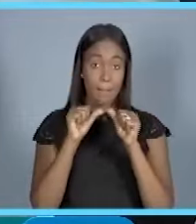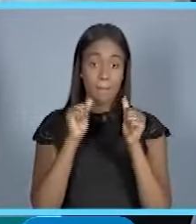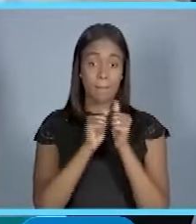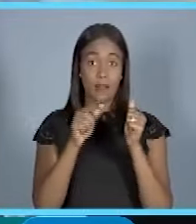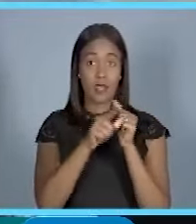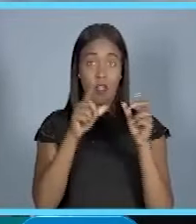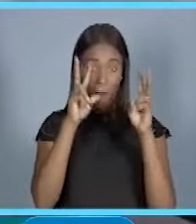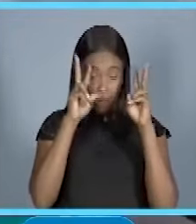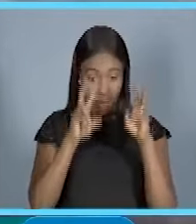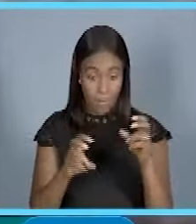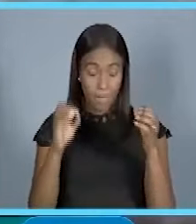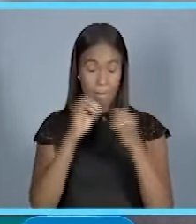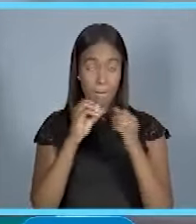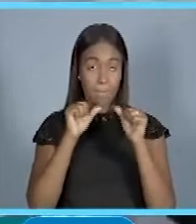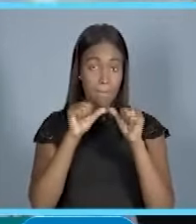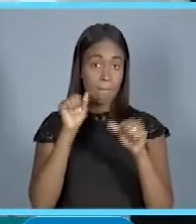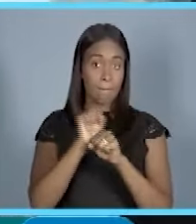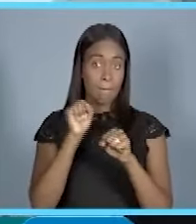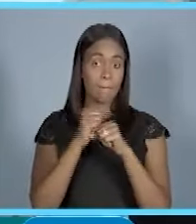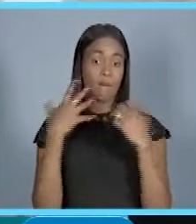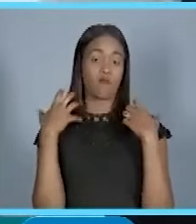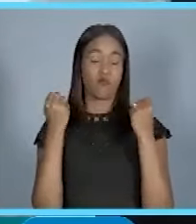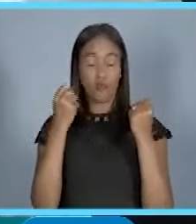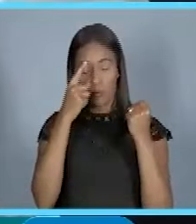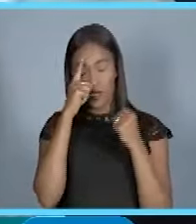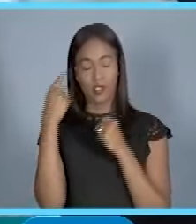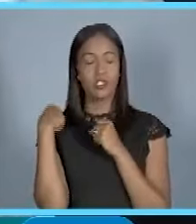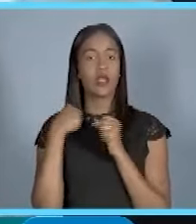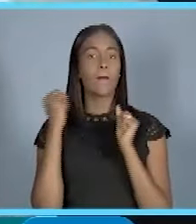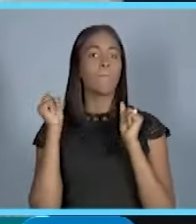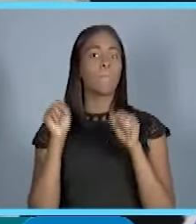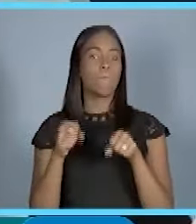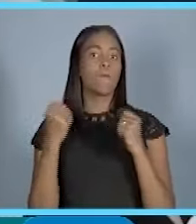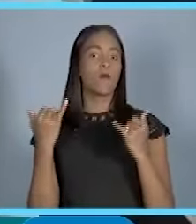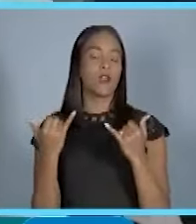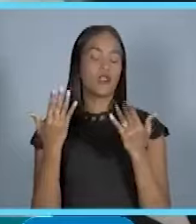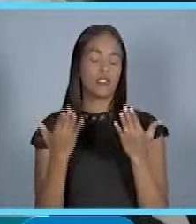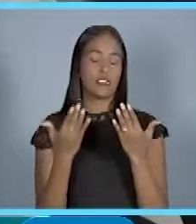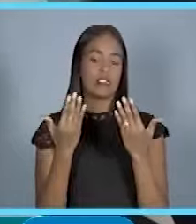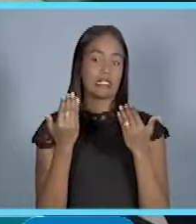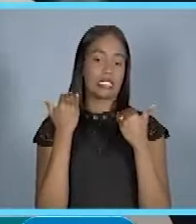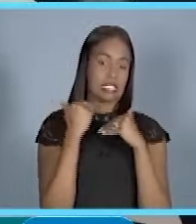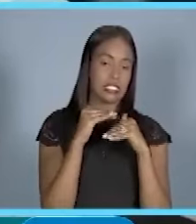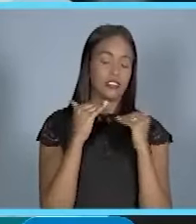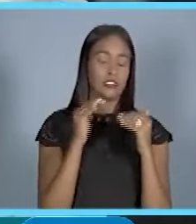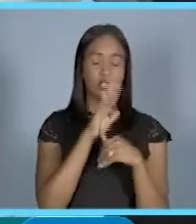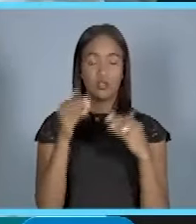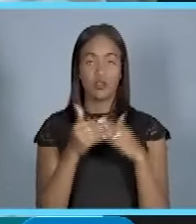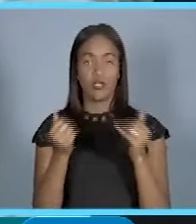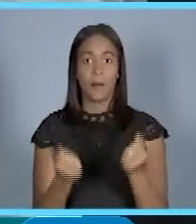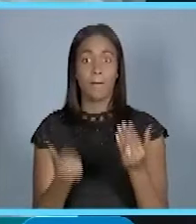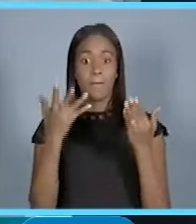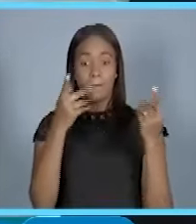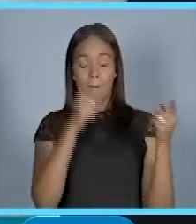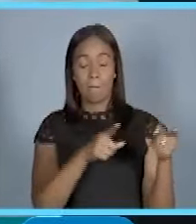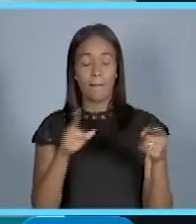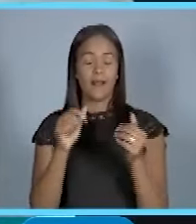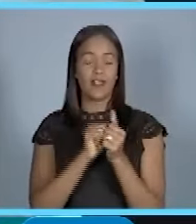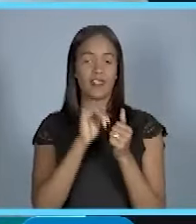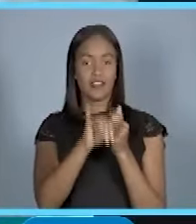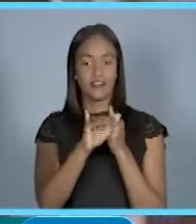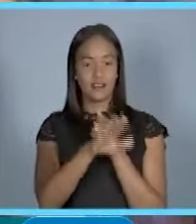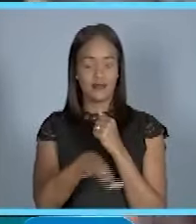las investigaciones y a seguir trabajando fuerte para que podamos evitar en todo lo posible la mayor cantidad de hechos de